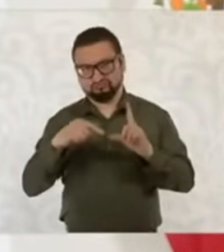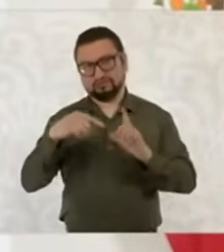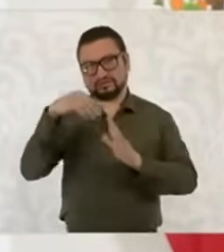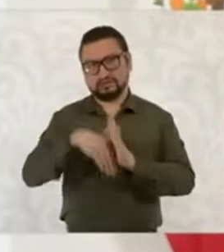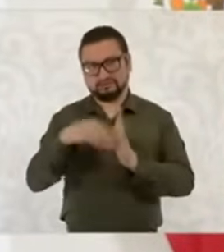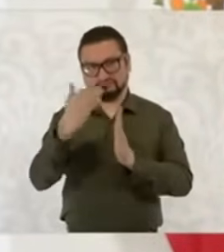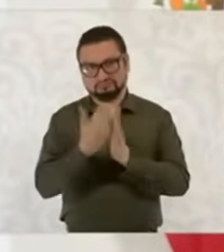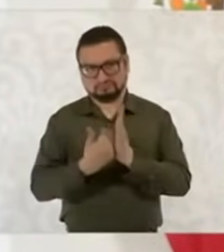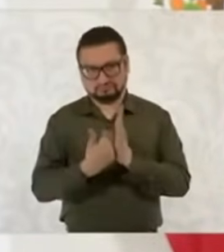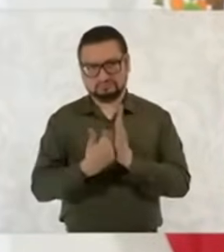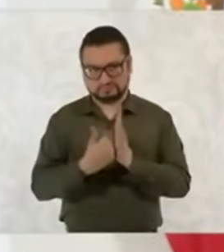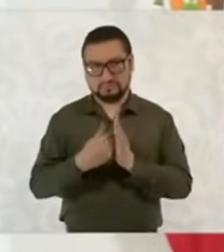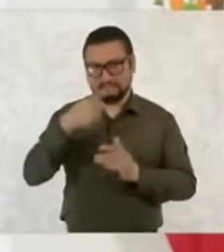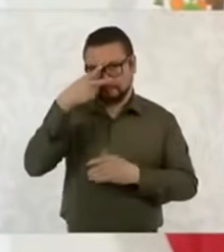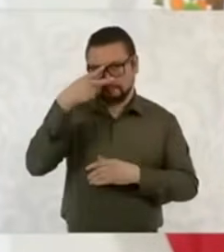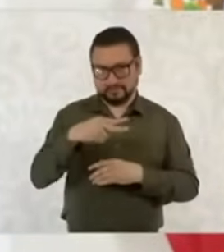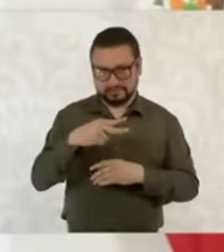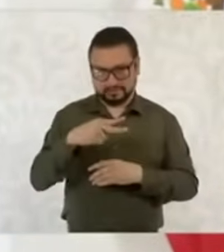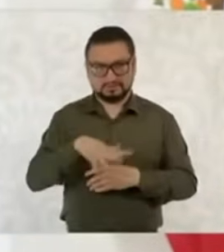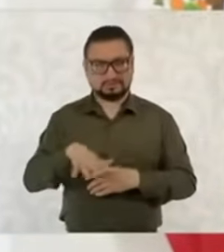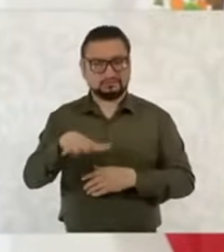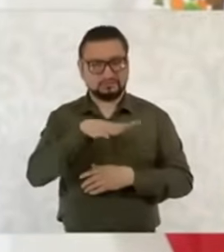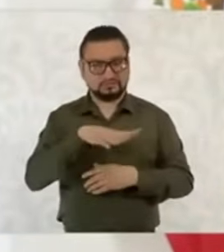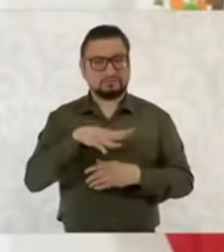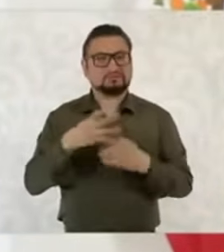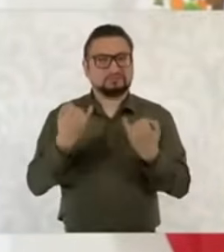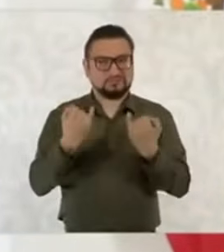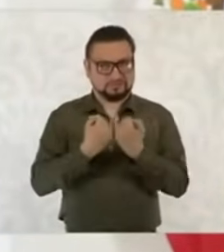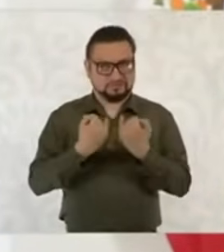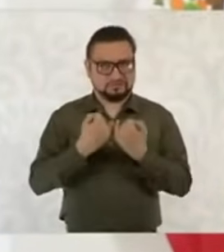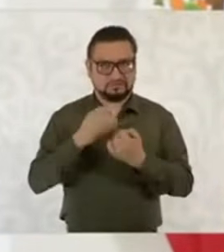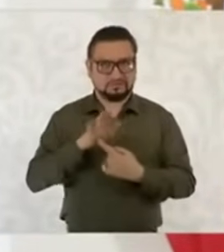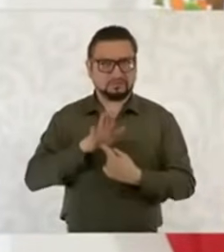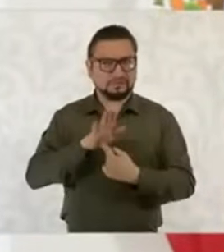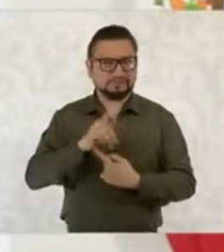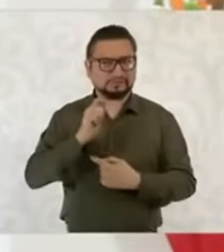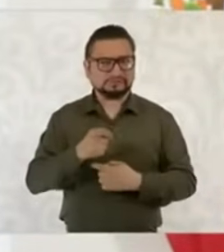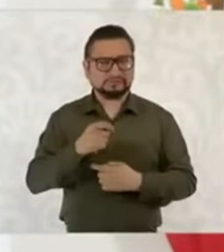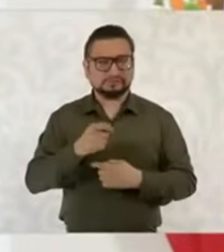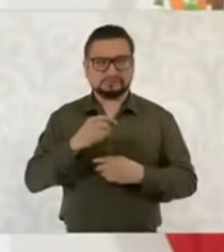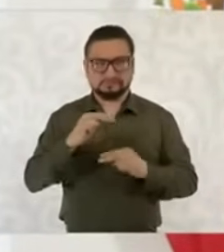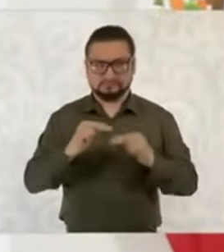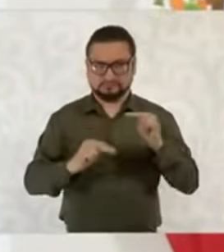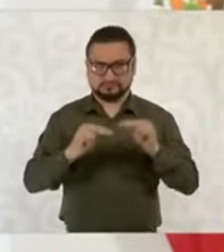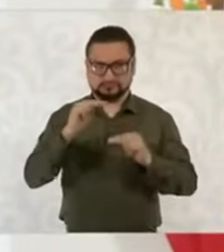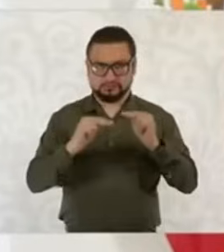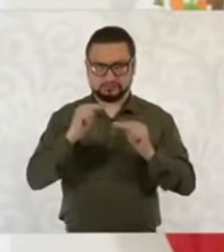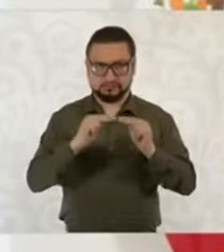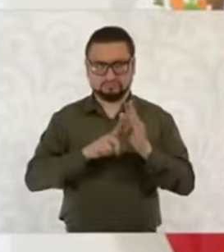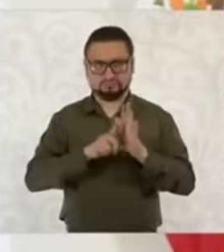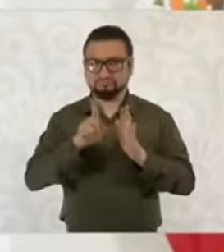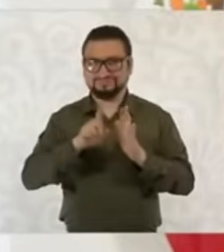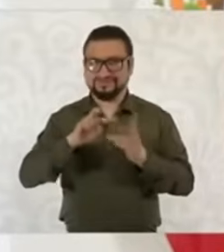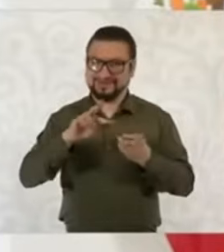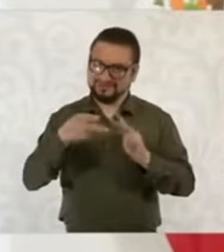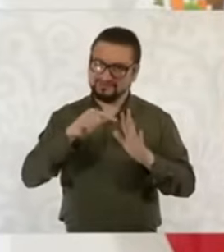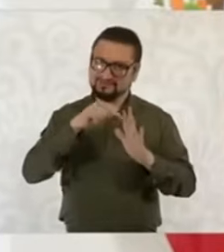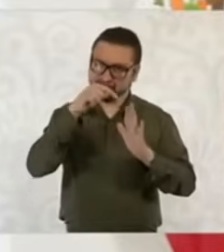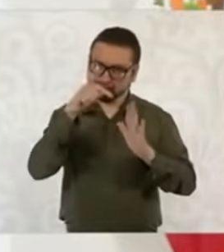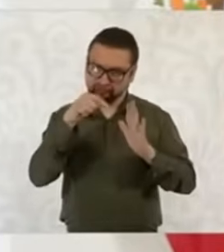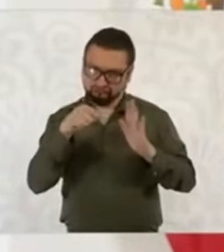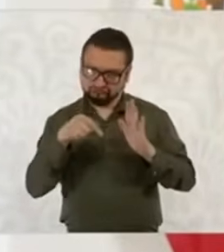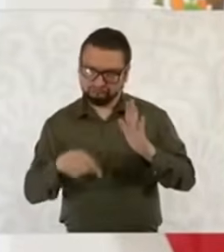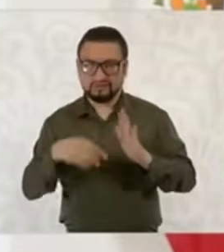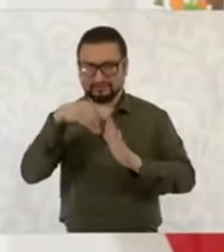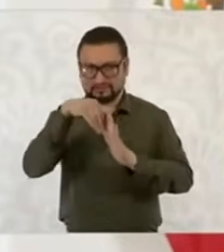México, tanto la general como la subyacente muestran una tendencia a la baja, lo cual posibilitará,